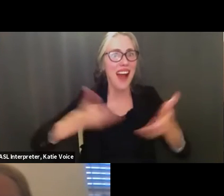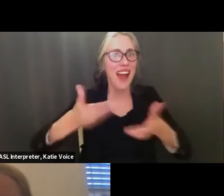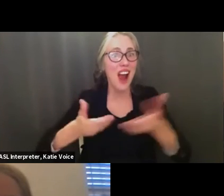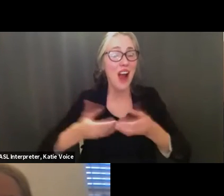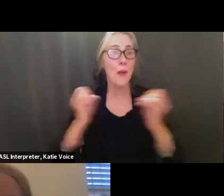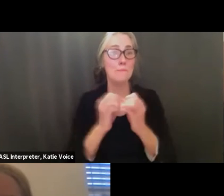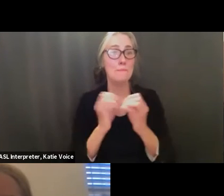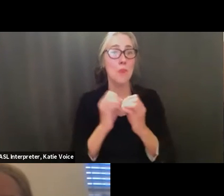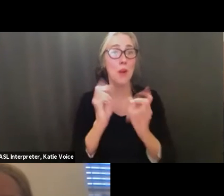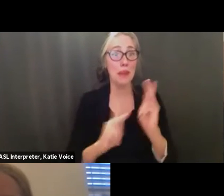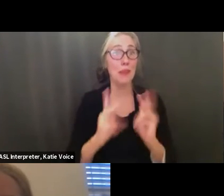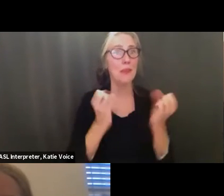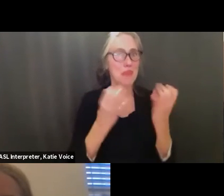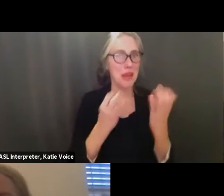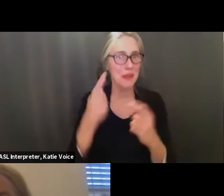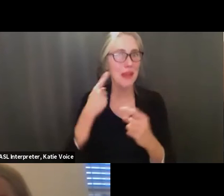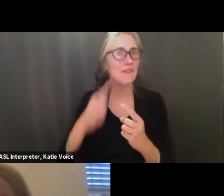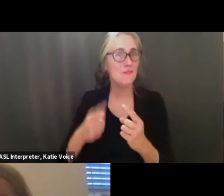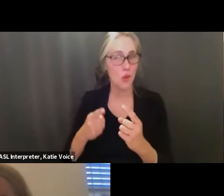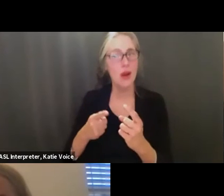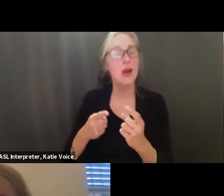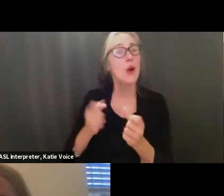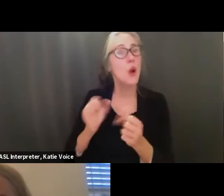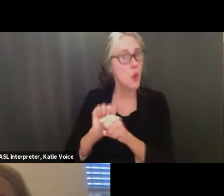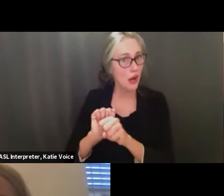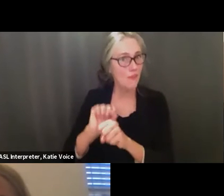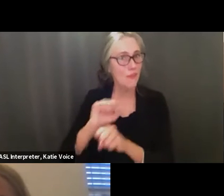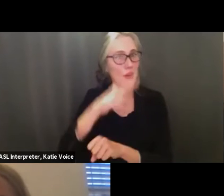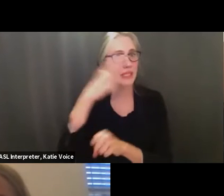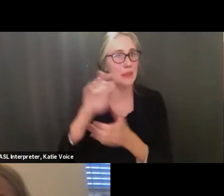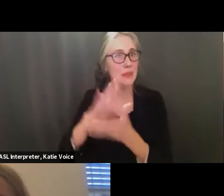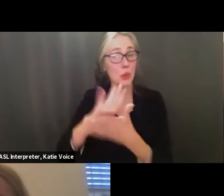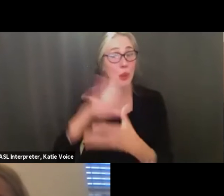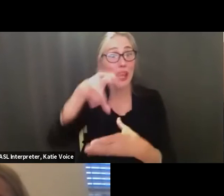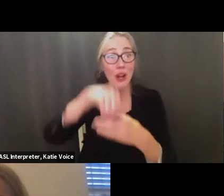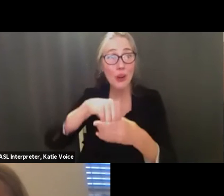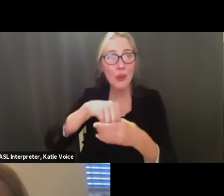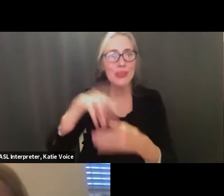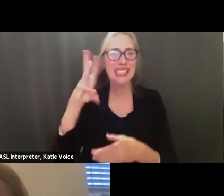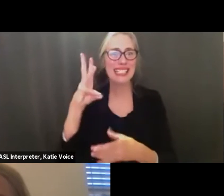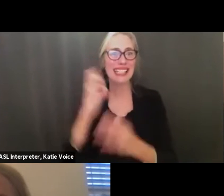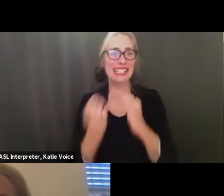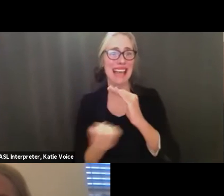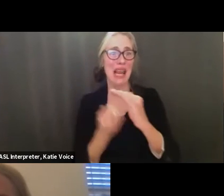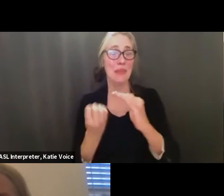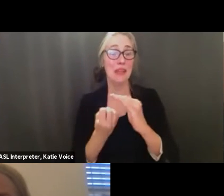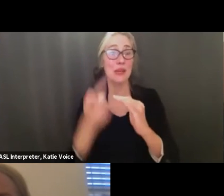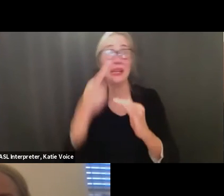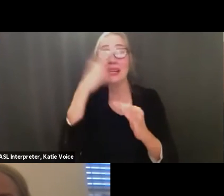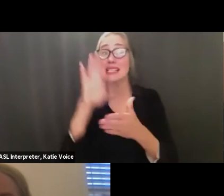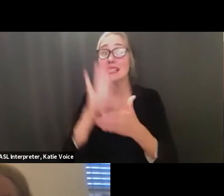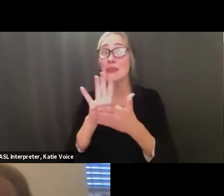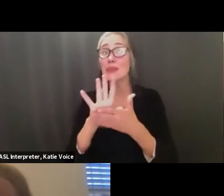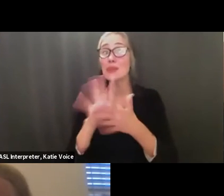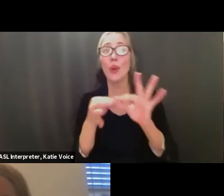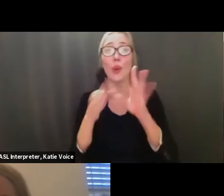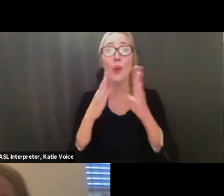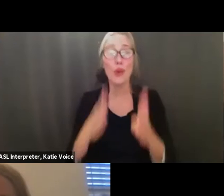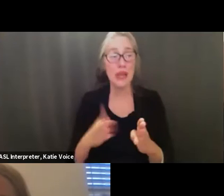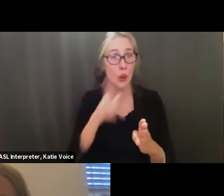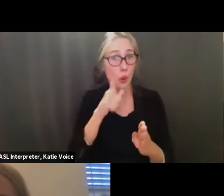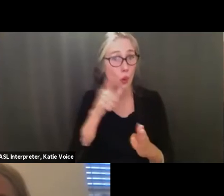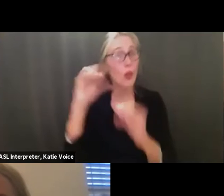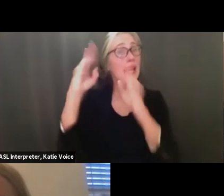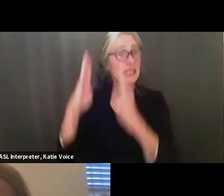estado contratando también a muchas personas para el programa de verano, incluyendo a los 6 coordinadores de